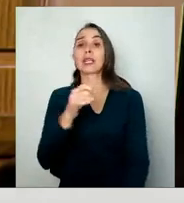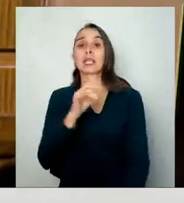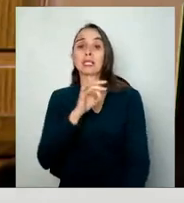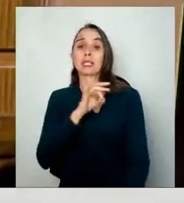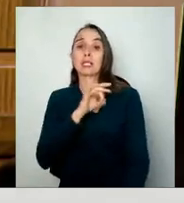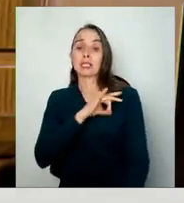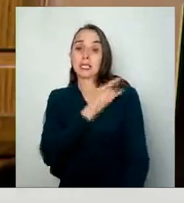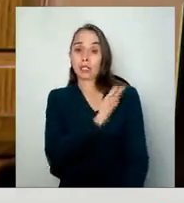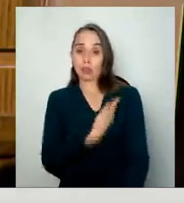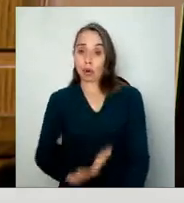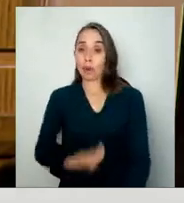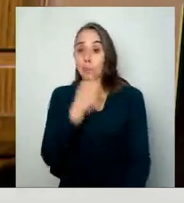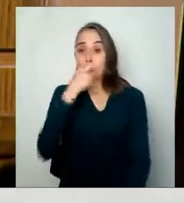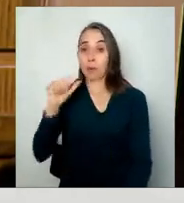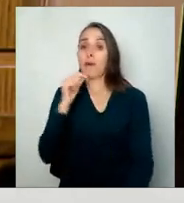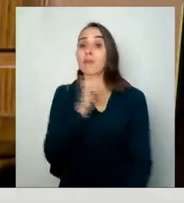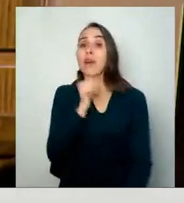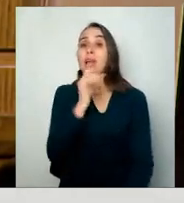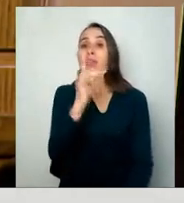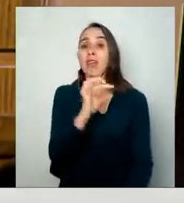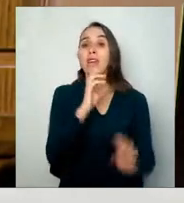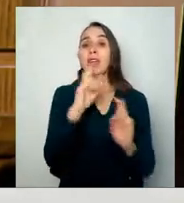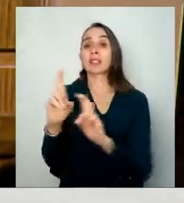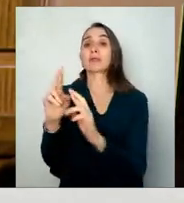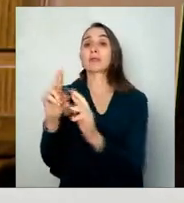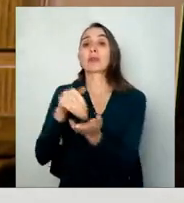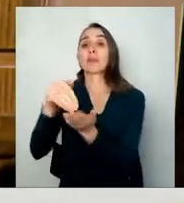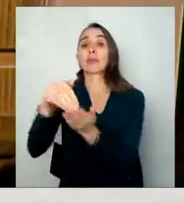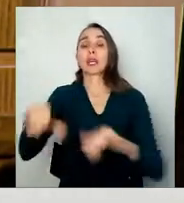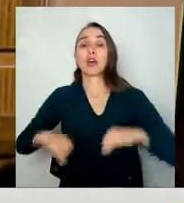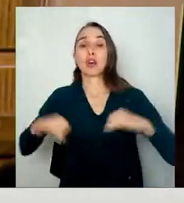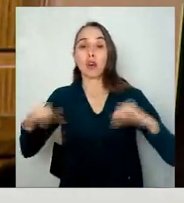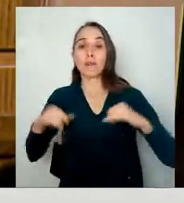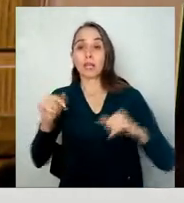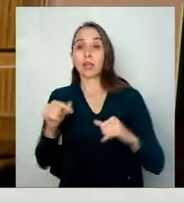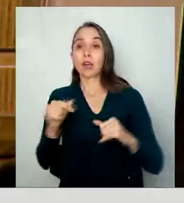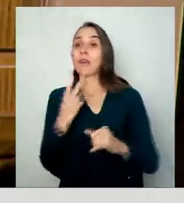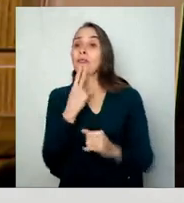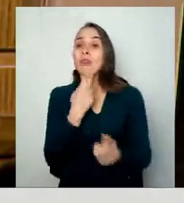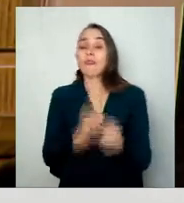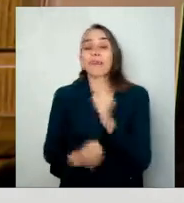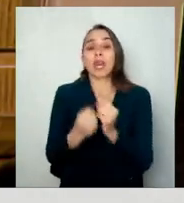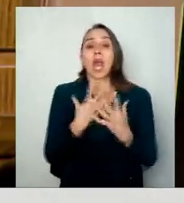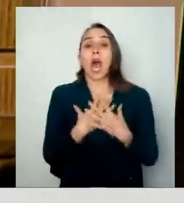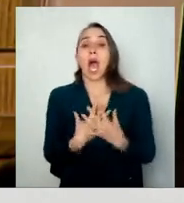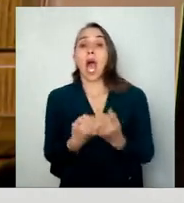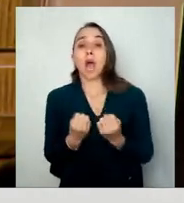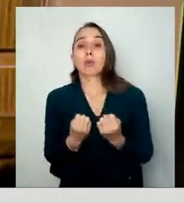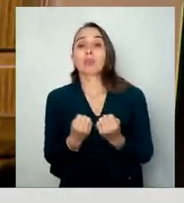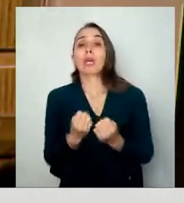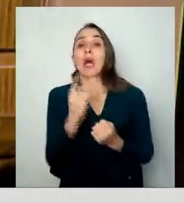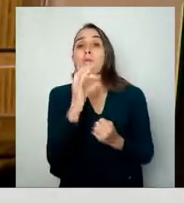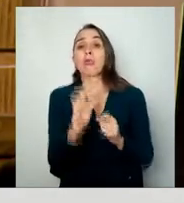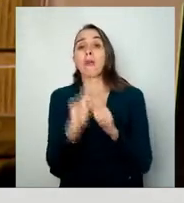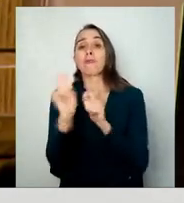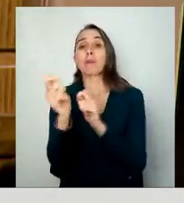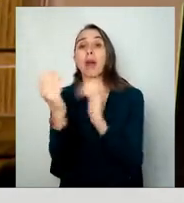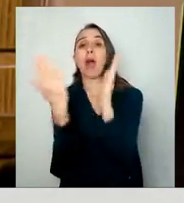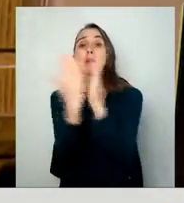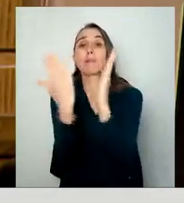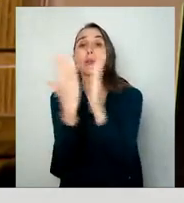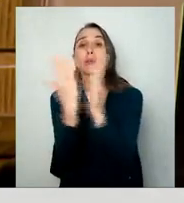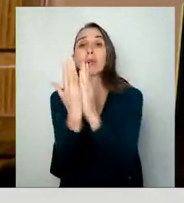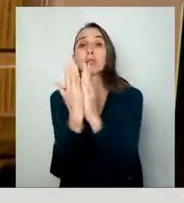con los cientos de jóvenes que viven hoy en día angustiados debido a la deuda educativa que lamentablemente fueron engañados